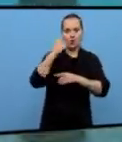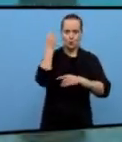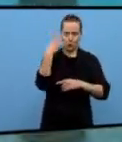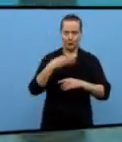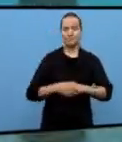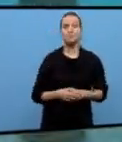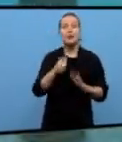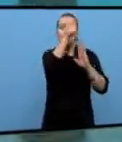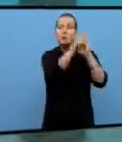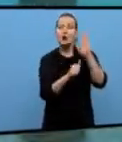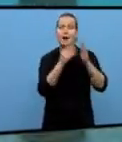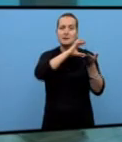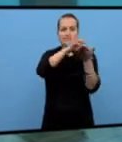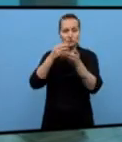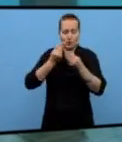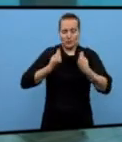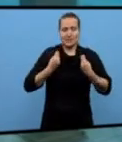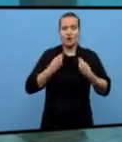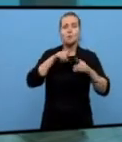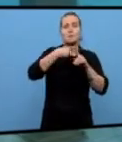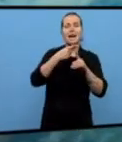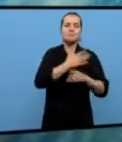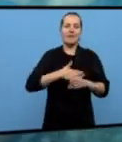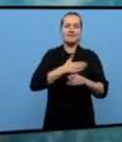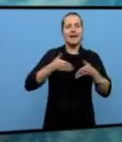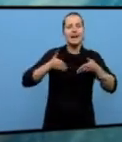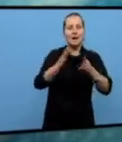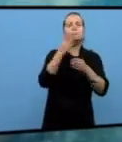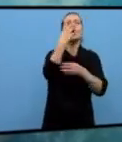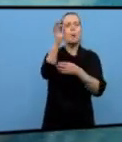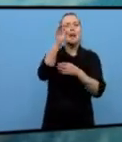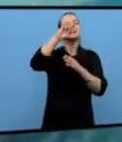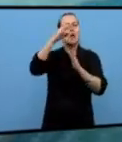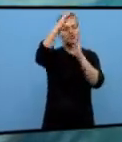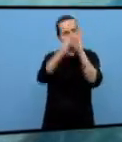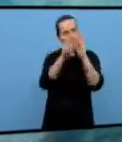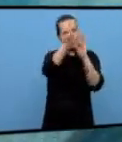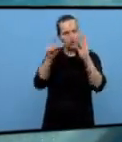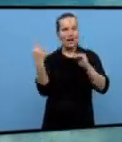O programa de institución Saúde e Benestar no Camiño ofrece un desconto de 40 euros por persoa.